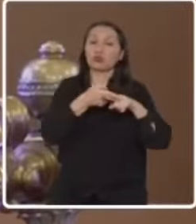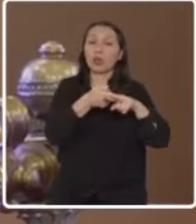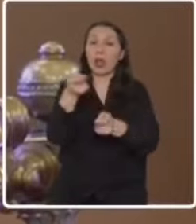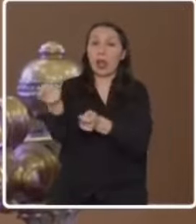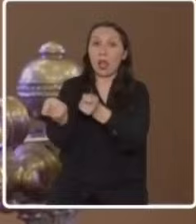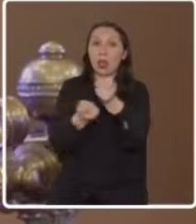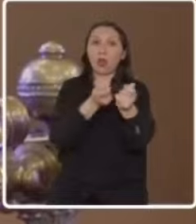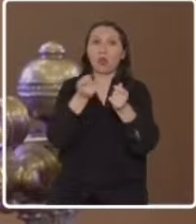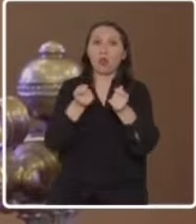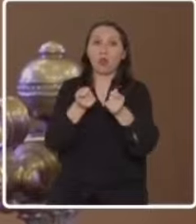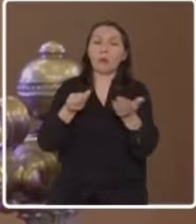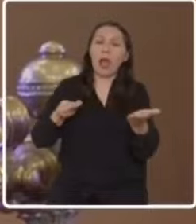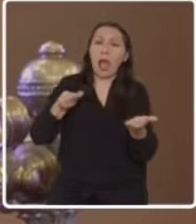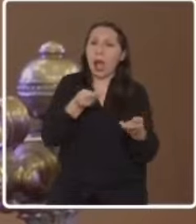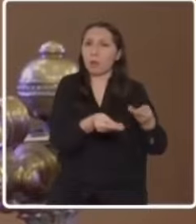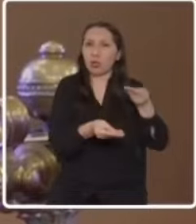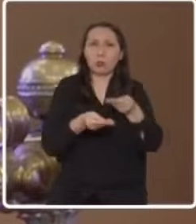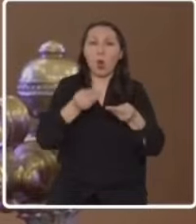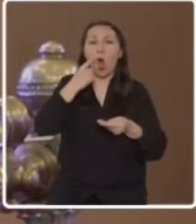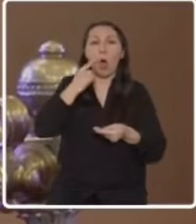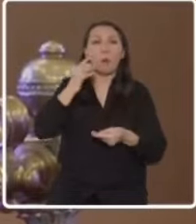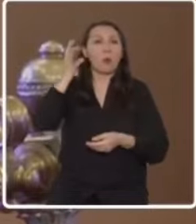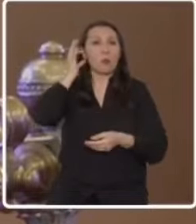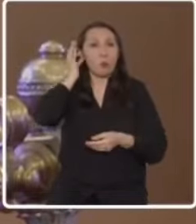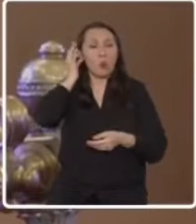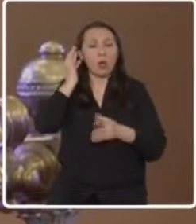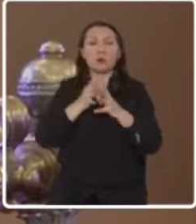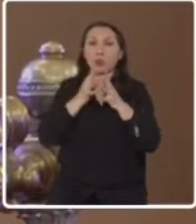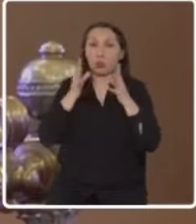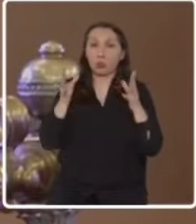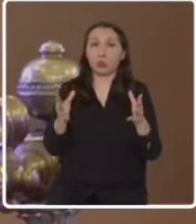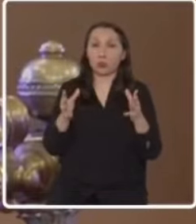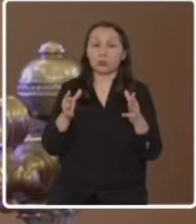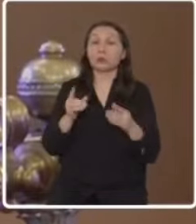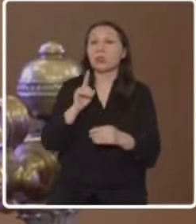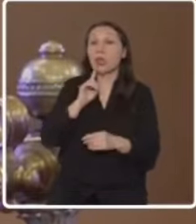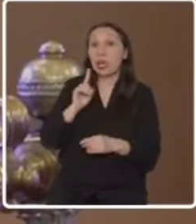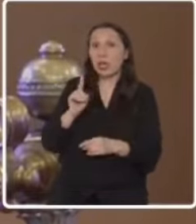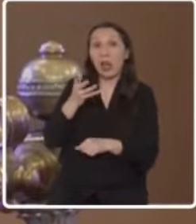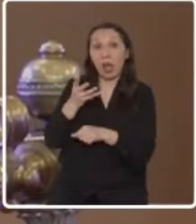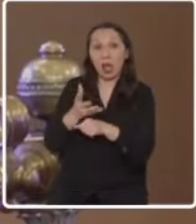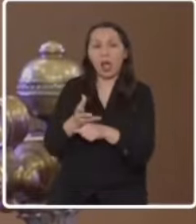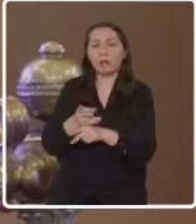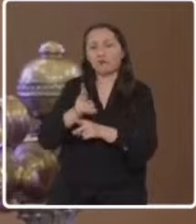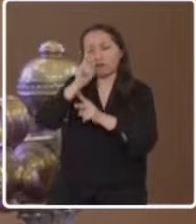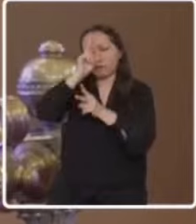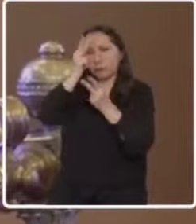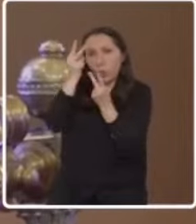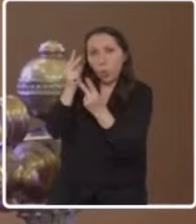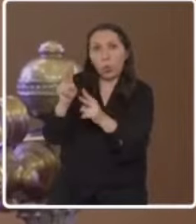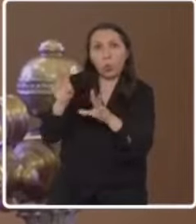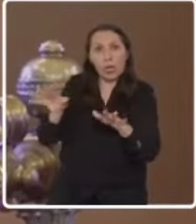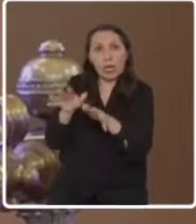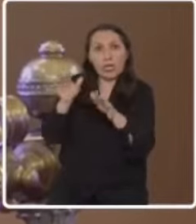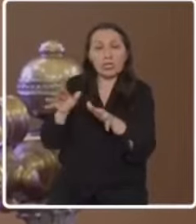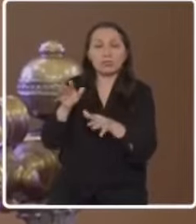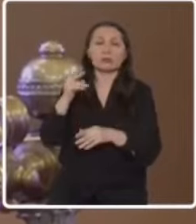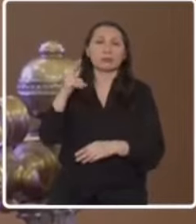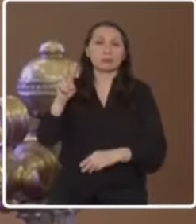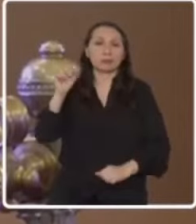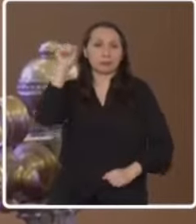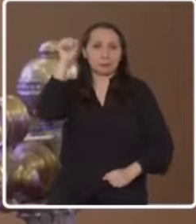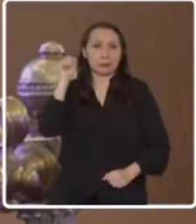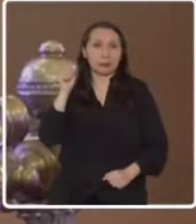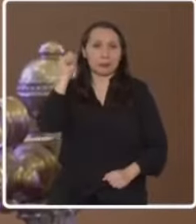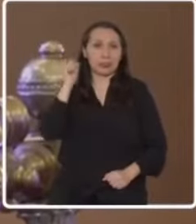económico al aporte de muchos hombres y mujeres, entre los cuales figura con méritos propios Sebastián